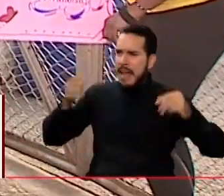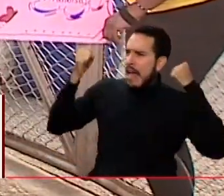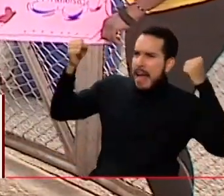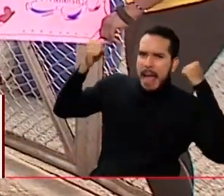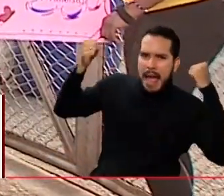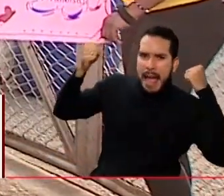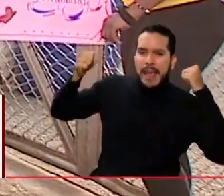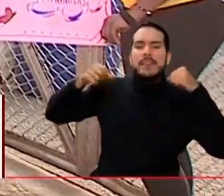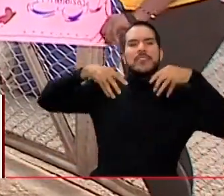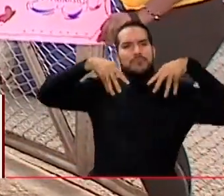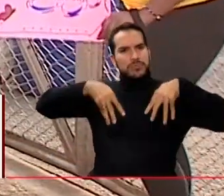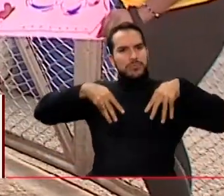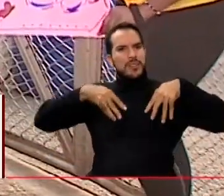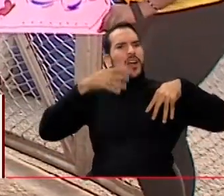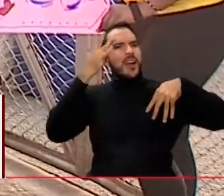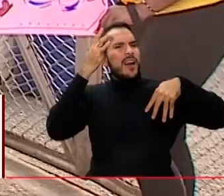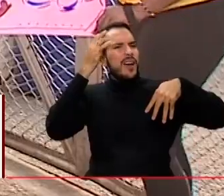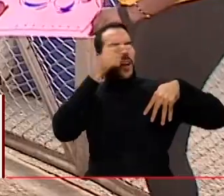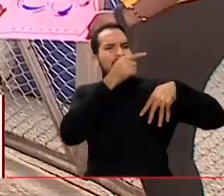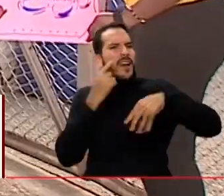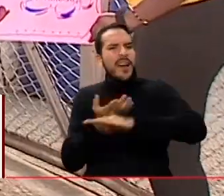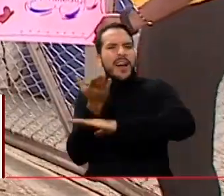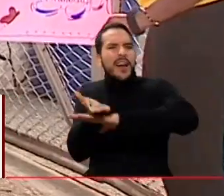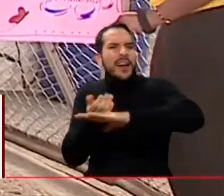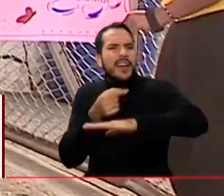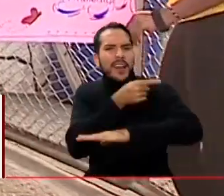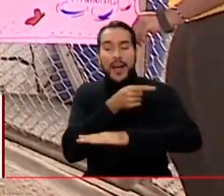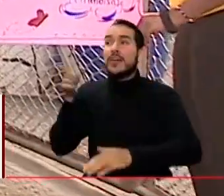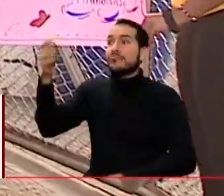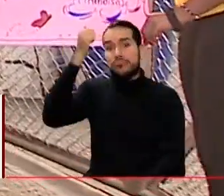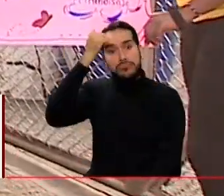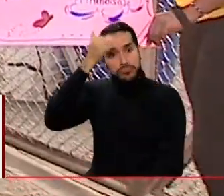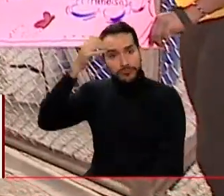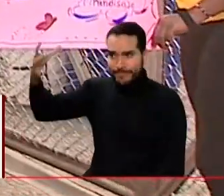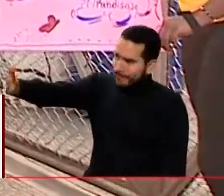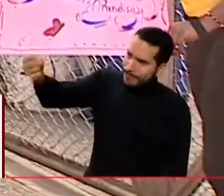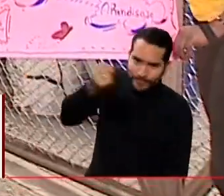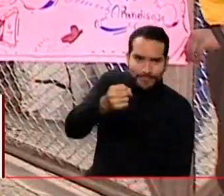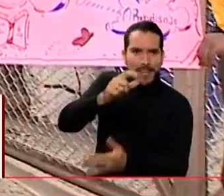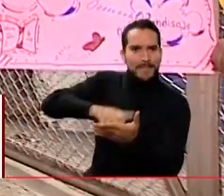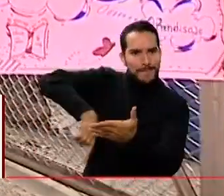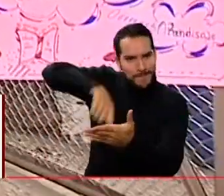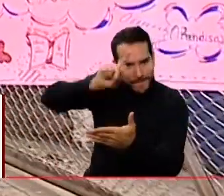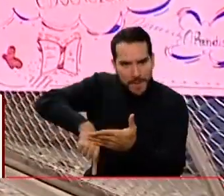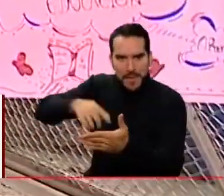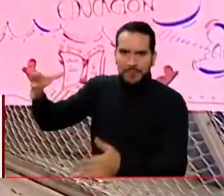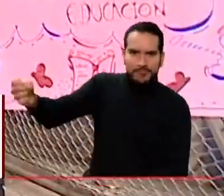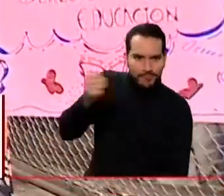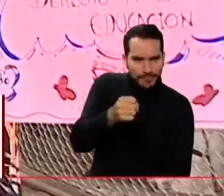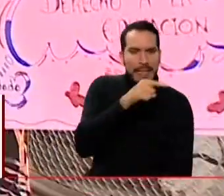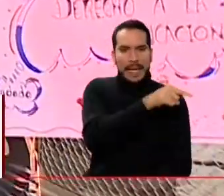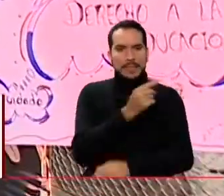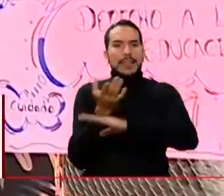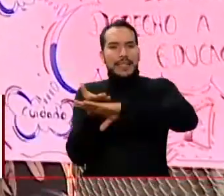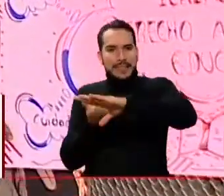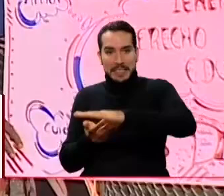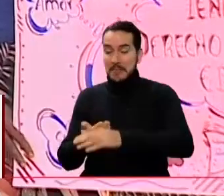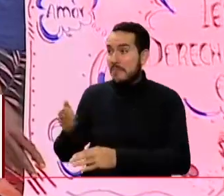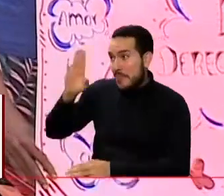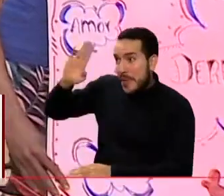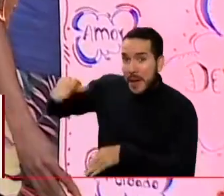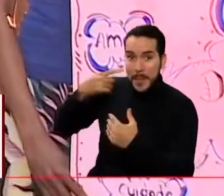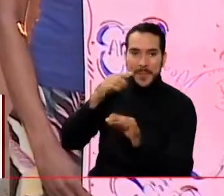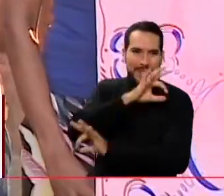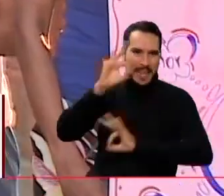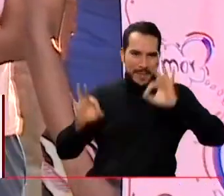o contratación de esa docente. Hablemos con una de las madres, acompáñeme por aquí, por favor. Señora Paola, bienvenida a Telepacífico Noticias, estamos en directo.